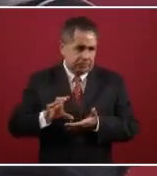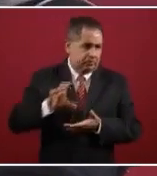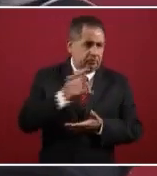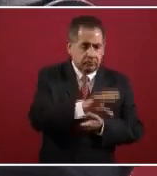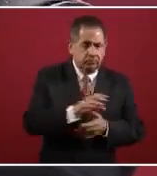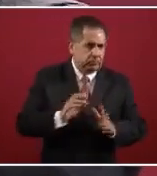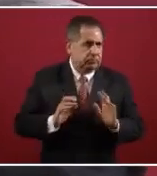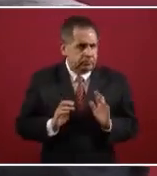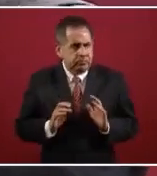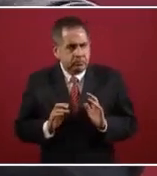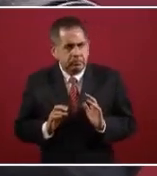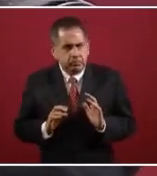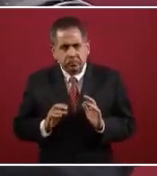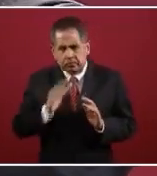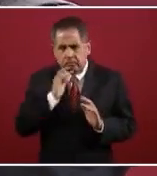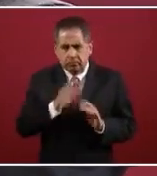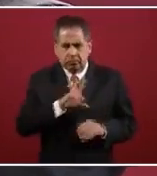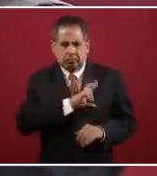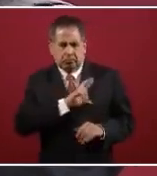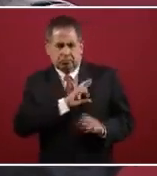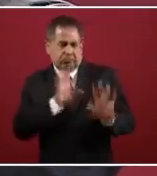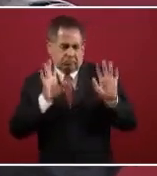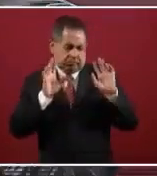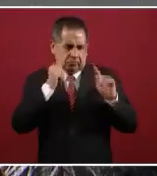aunque sea privada.